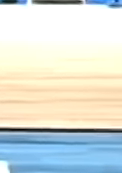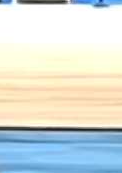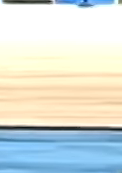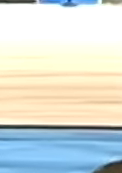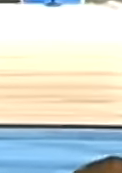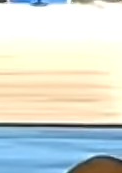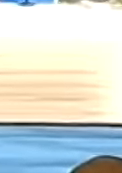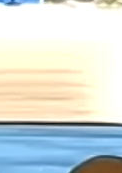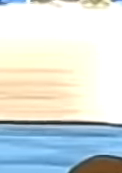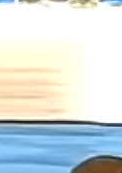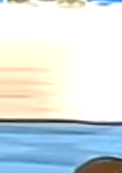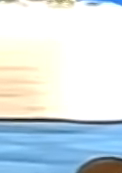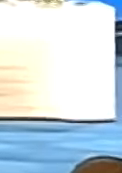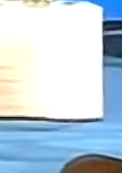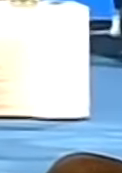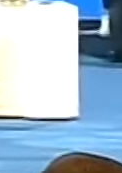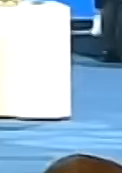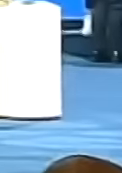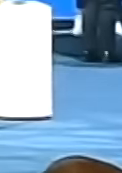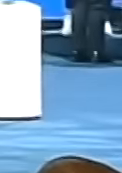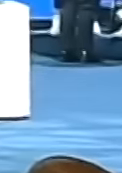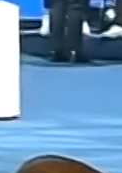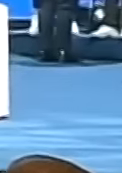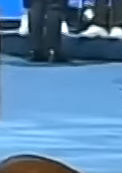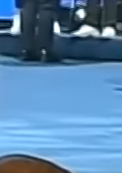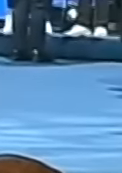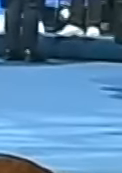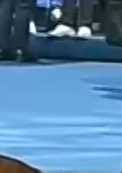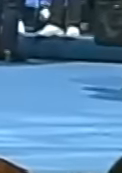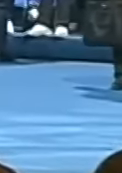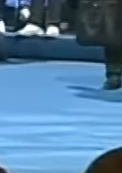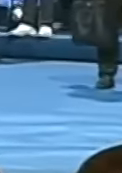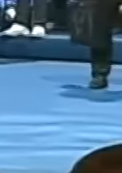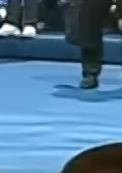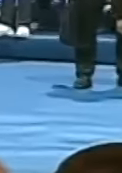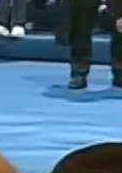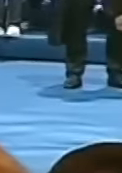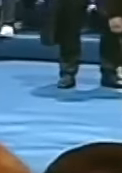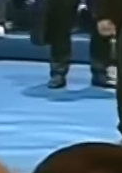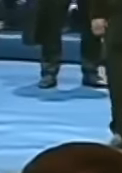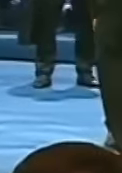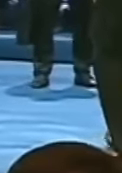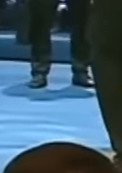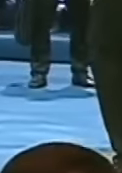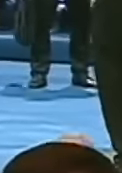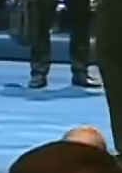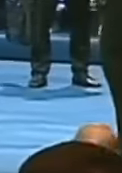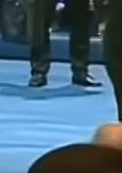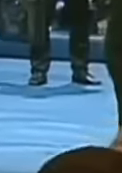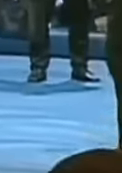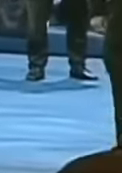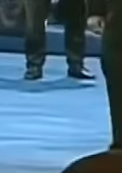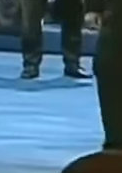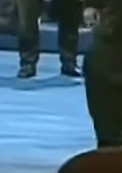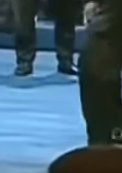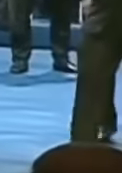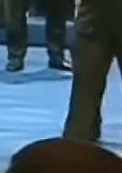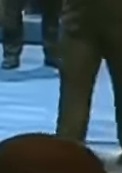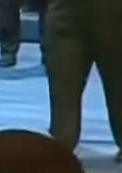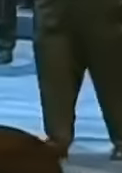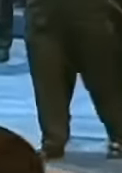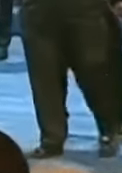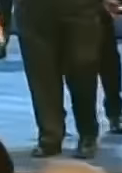históricos, diplomáticos, jurídicos que amparan a Venezuela, el derecho internacional de que la única vía